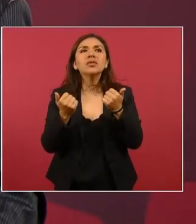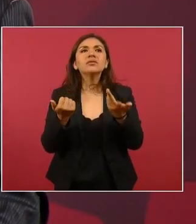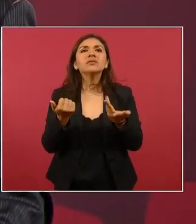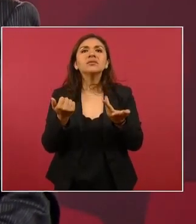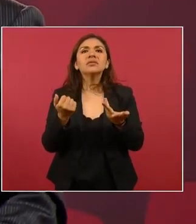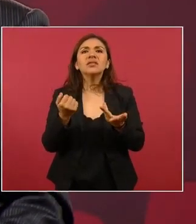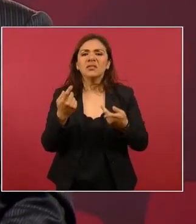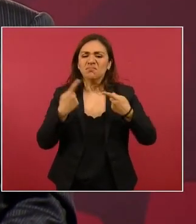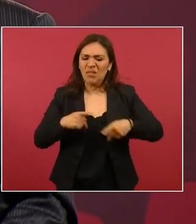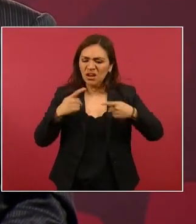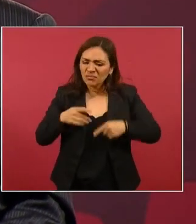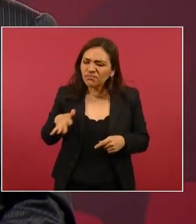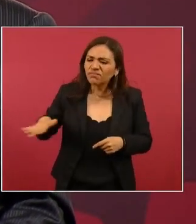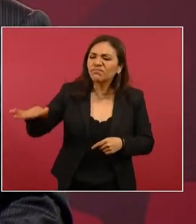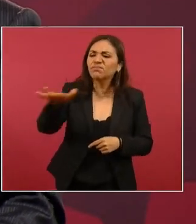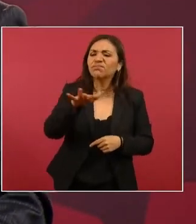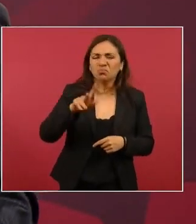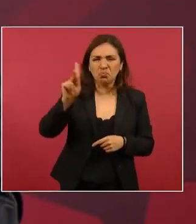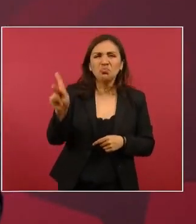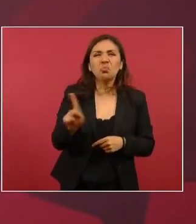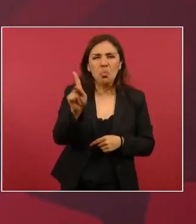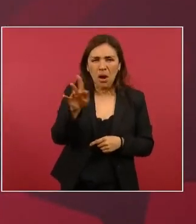un pueblo